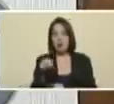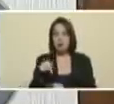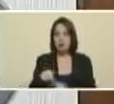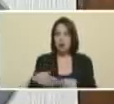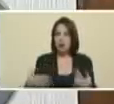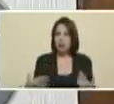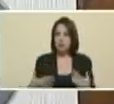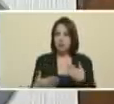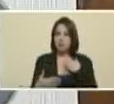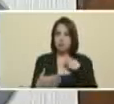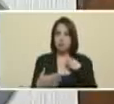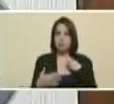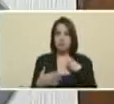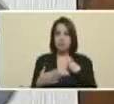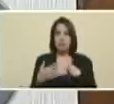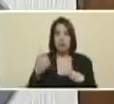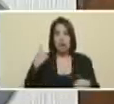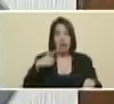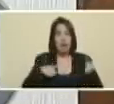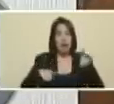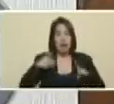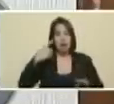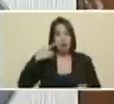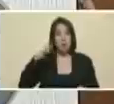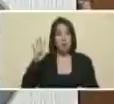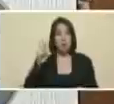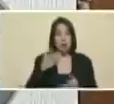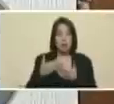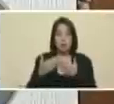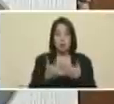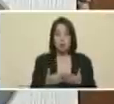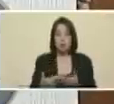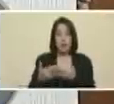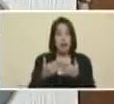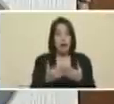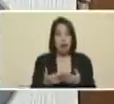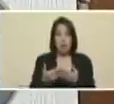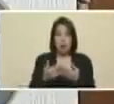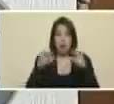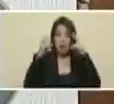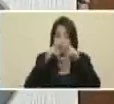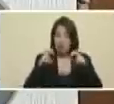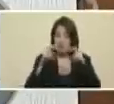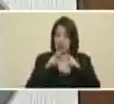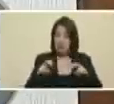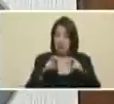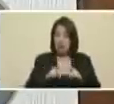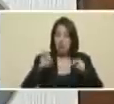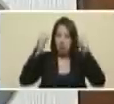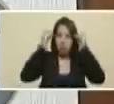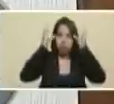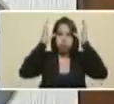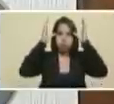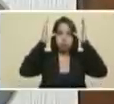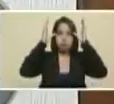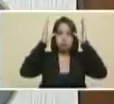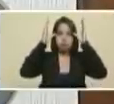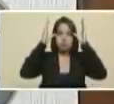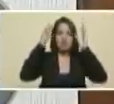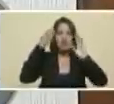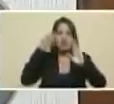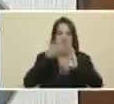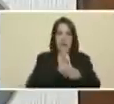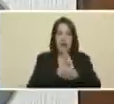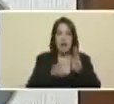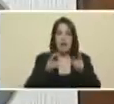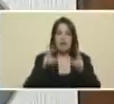Quizás fue Alí uno de los primeros estudiosos y uno de los más conocedores del tema petrolero